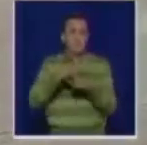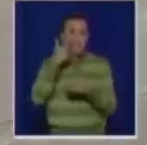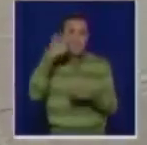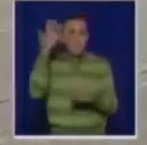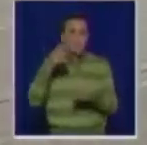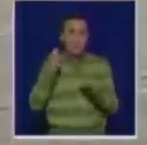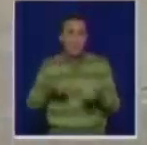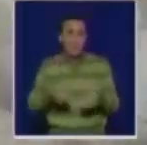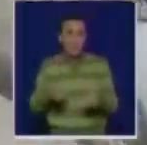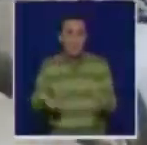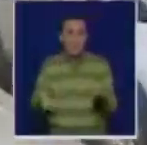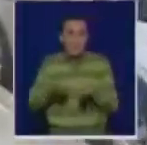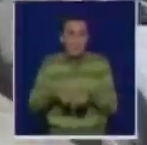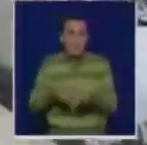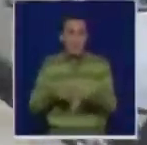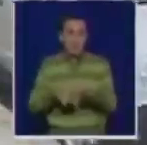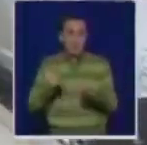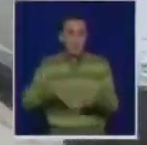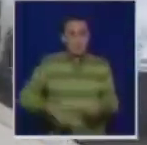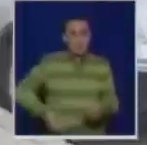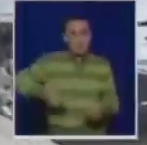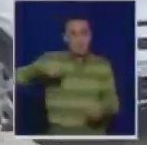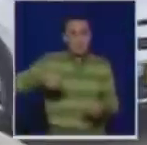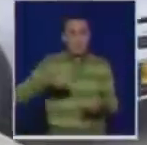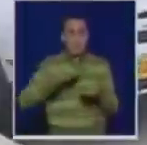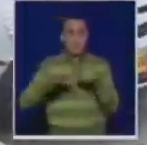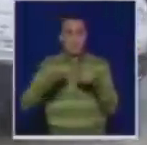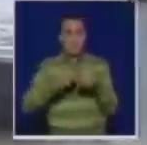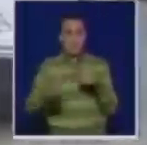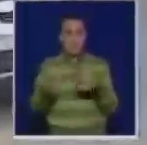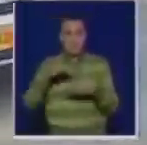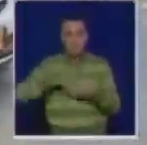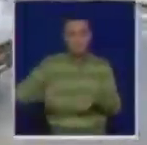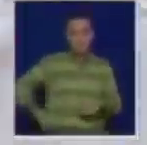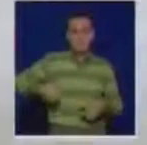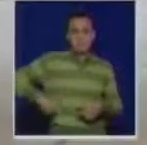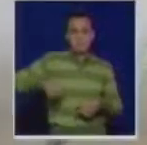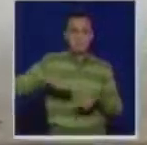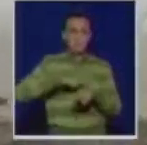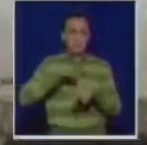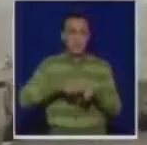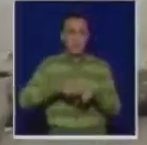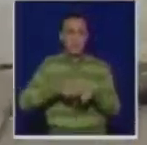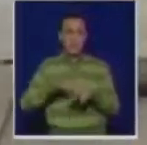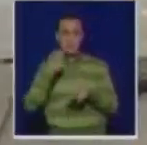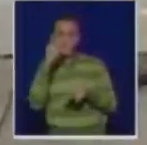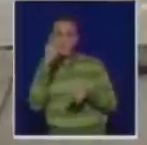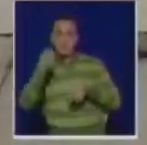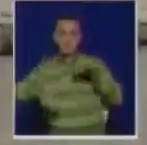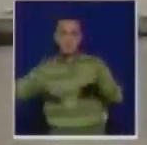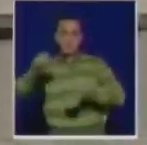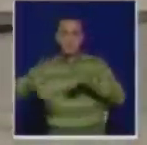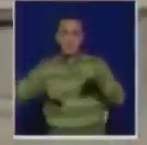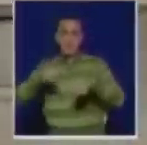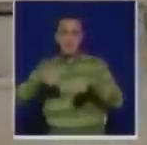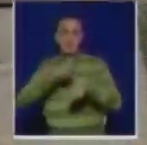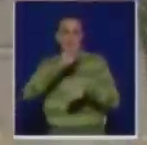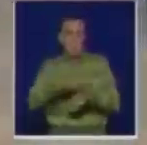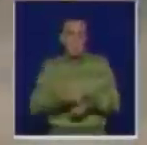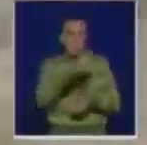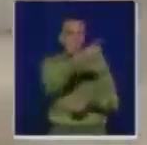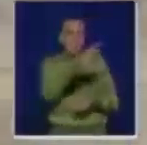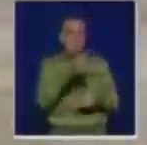lo cierras, lo montas al metro, al bus, al mío. Este vehículo, después de la bicicleta, pretende ser una de las formas de transporte